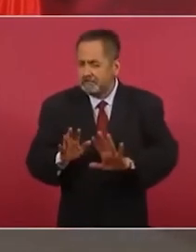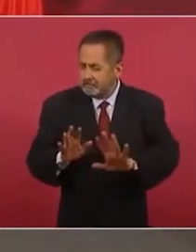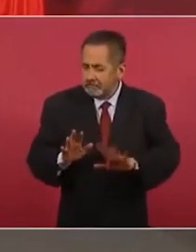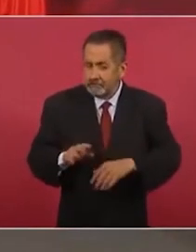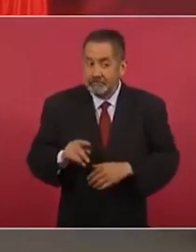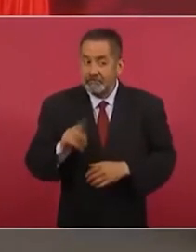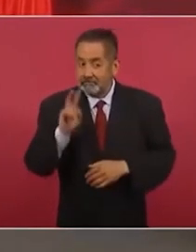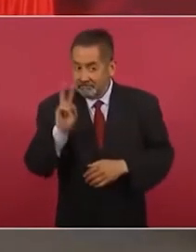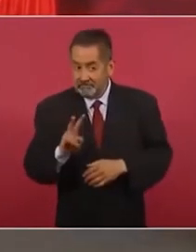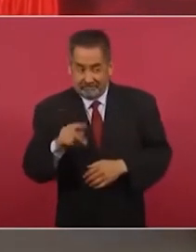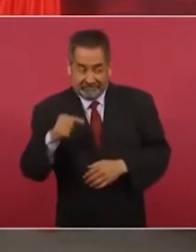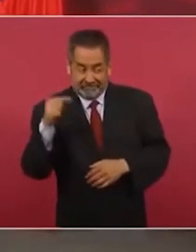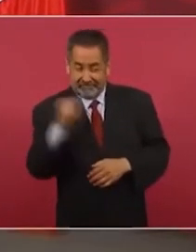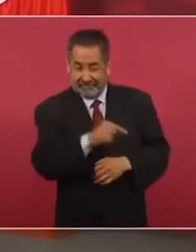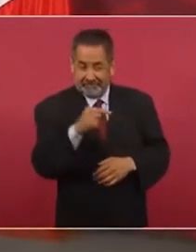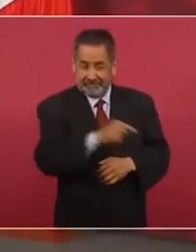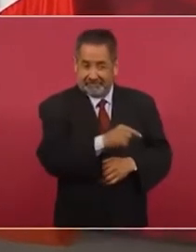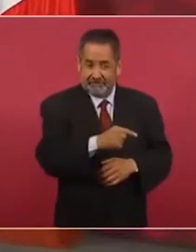de manera